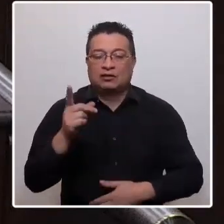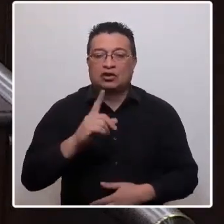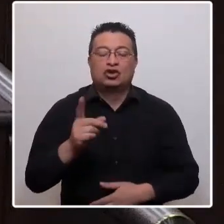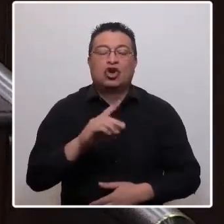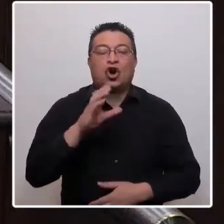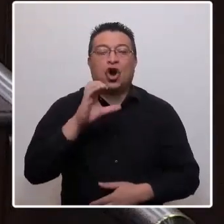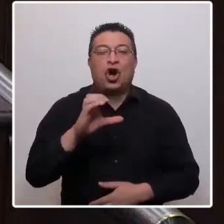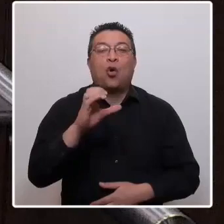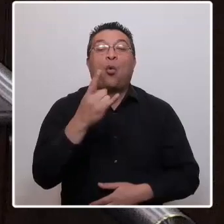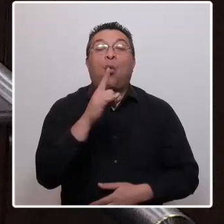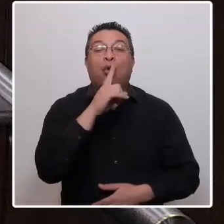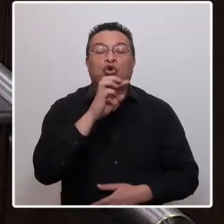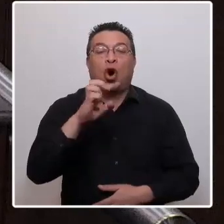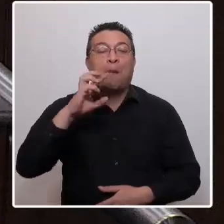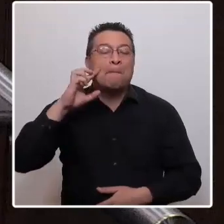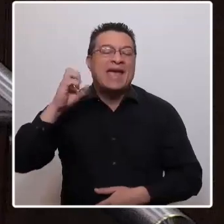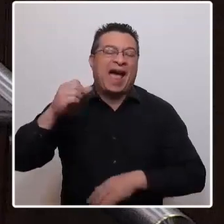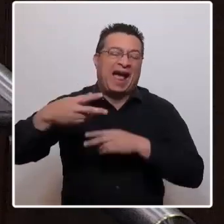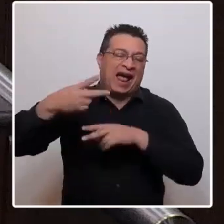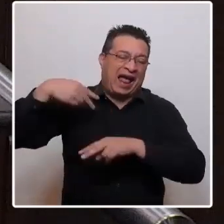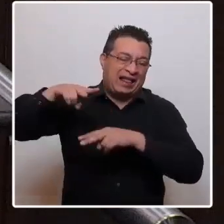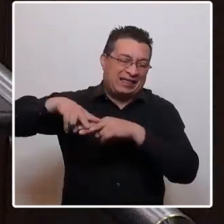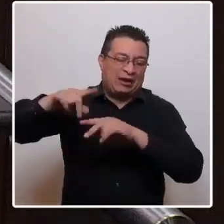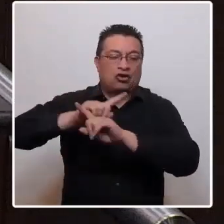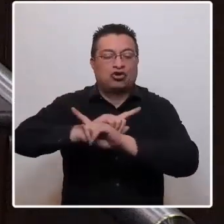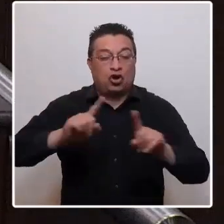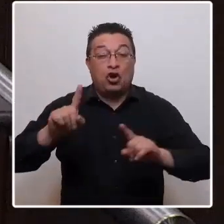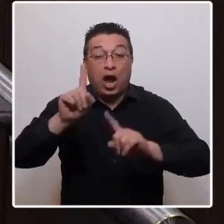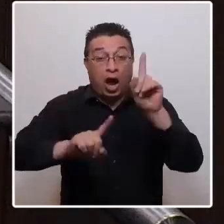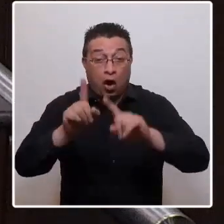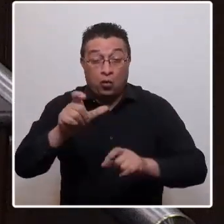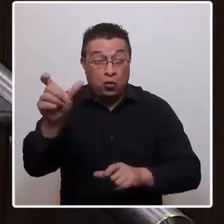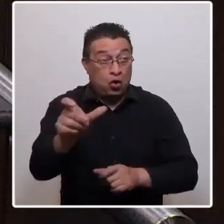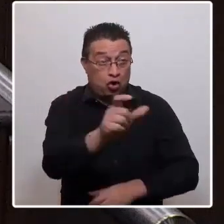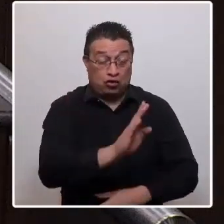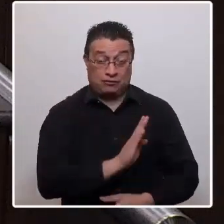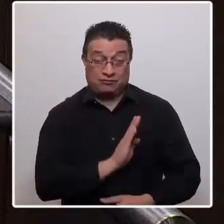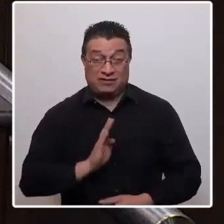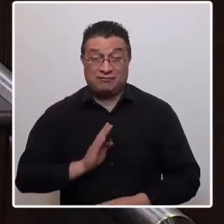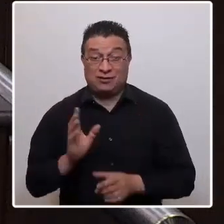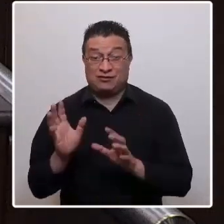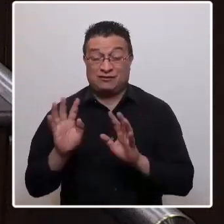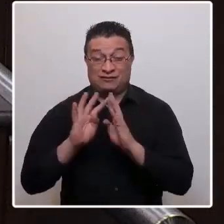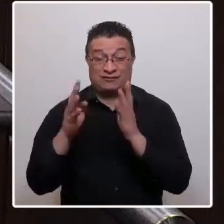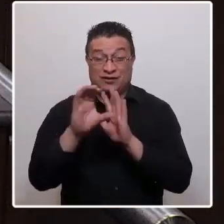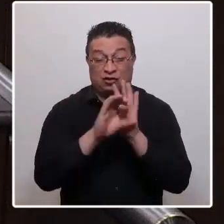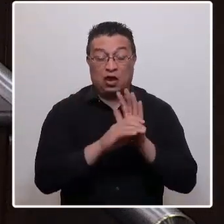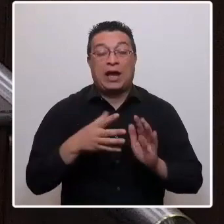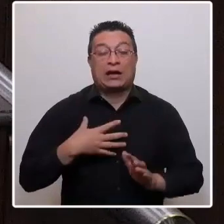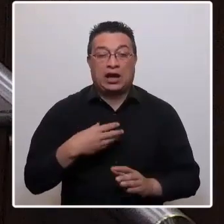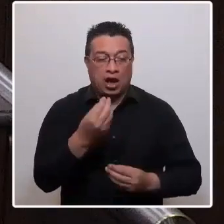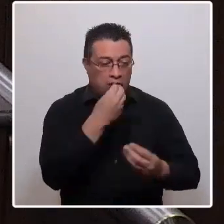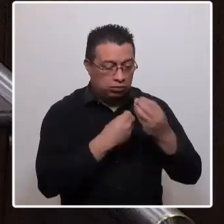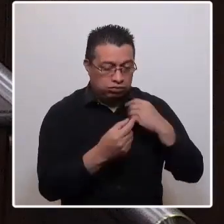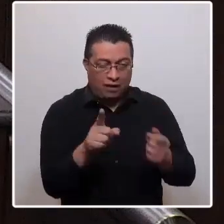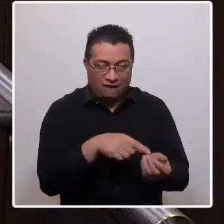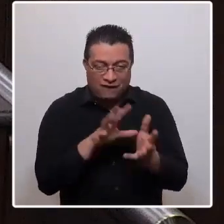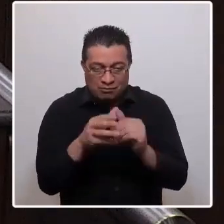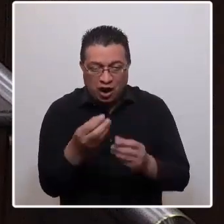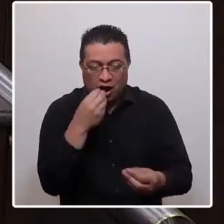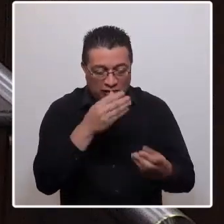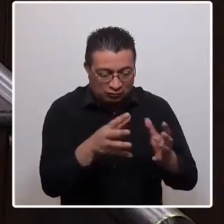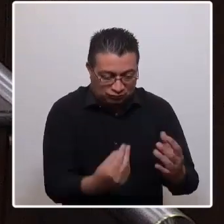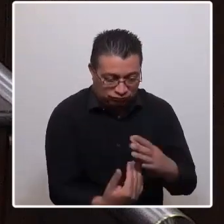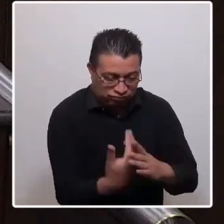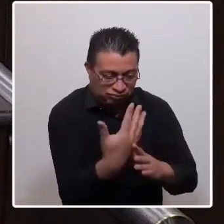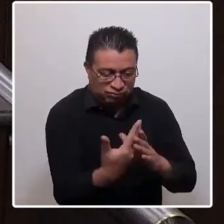utopías arcaicas. Si algunos constituyentes quieren abastecerse de su propia huerta familiar, alimentarse de